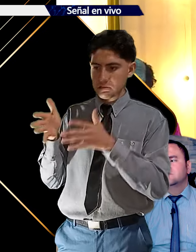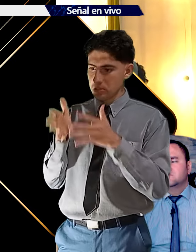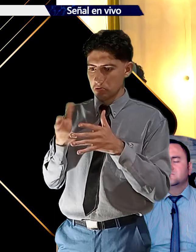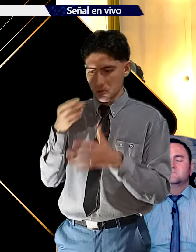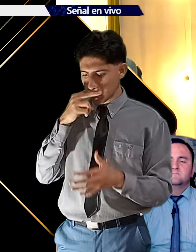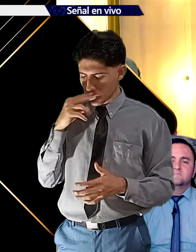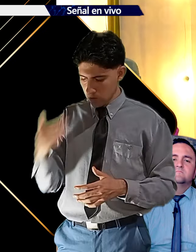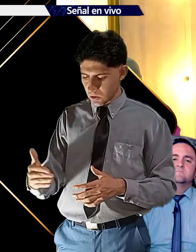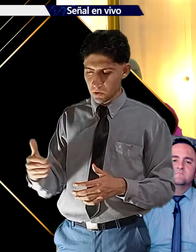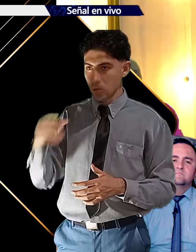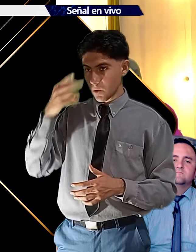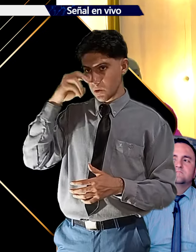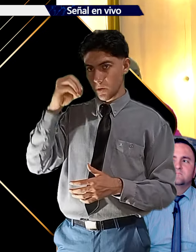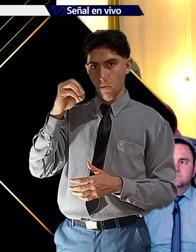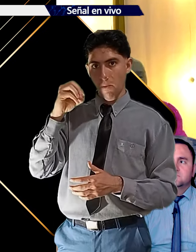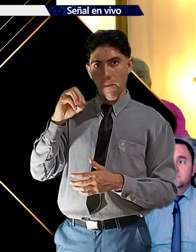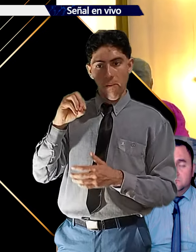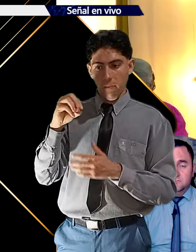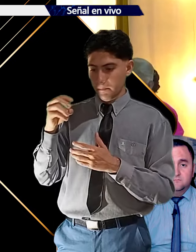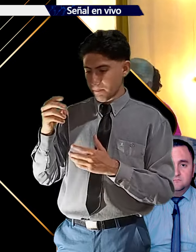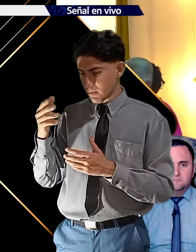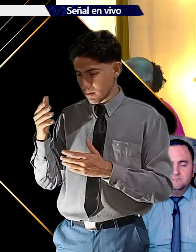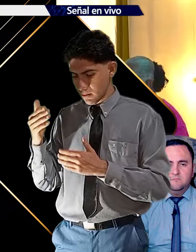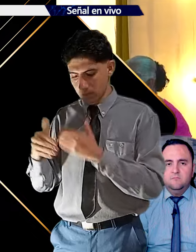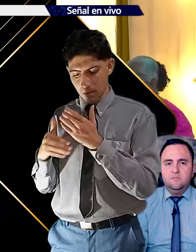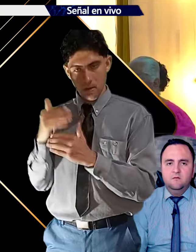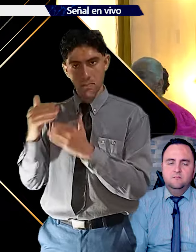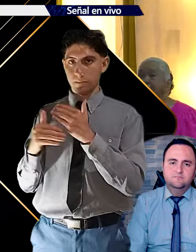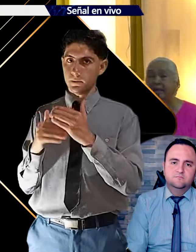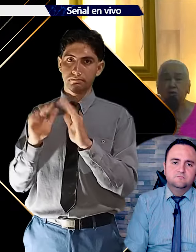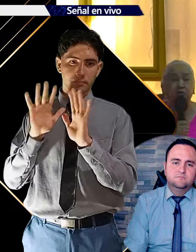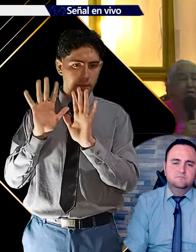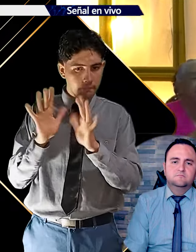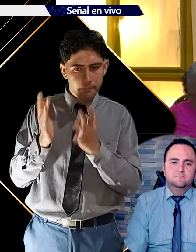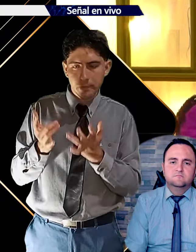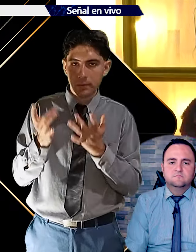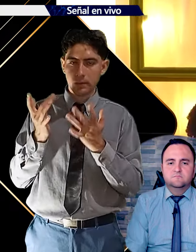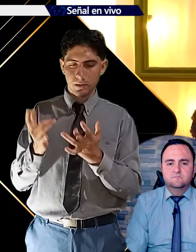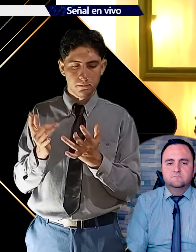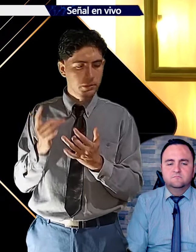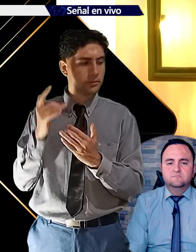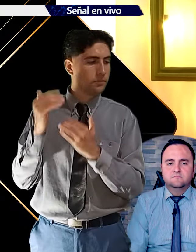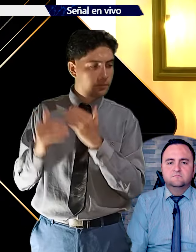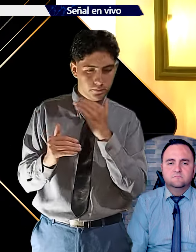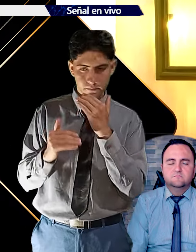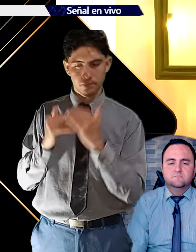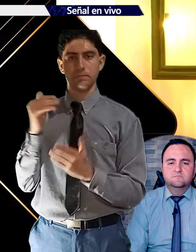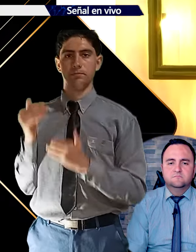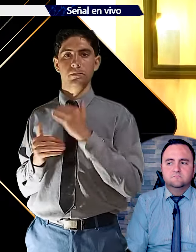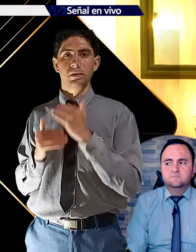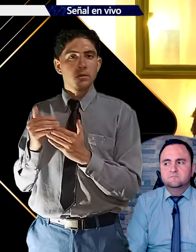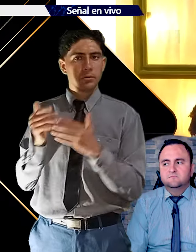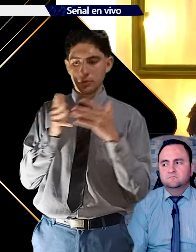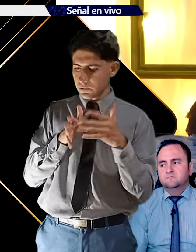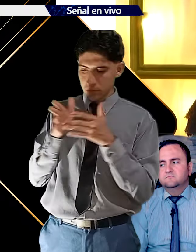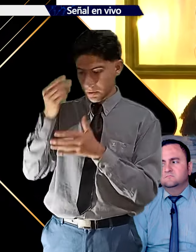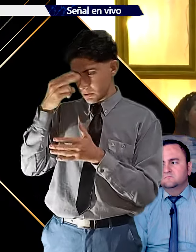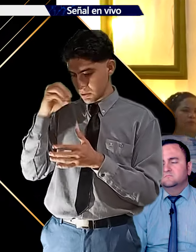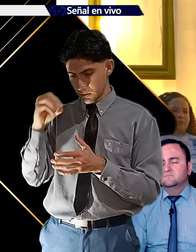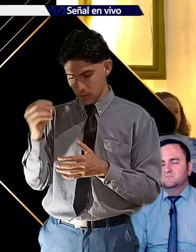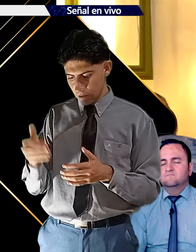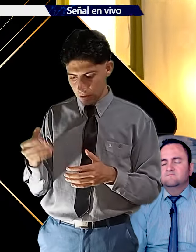sembró. Y si usted no le sembró lo de Dios, ¿cómo va a querer cosechar lo de Dios? Aquí usted tiene que esperar un proceso y un tiempo. Igual